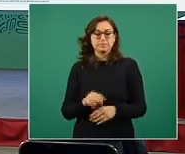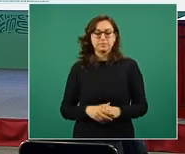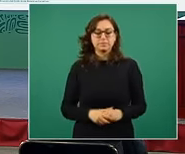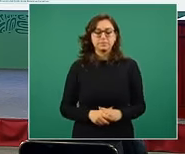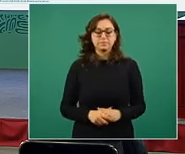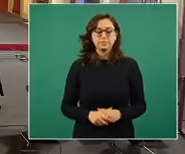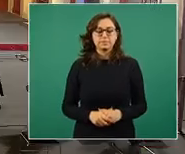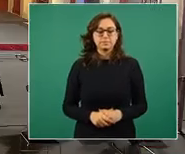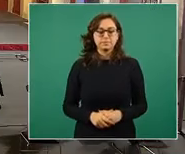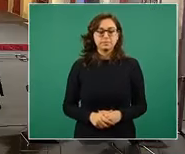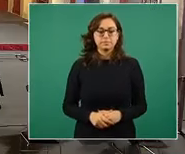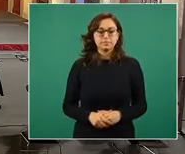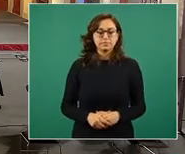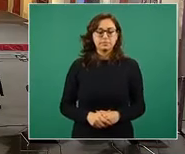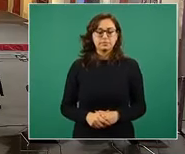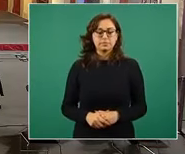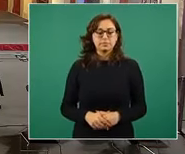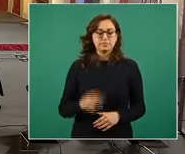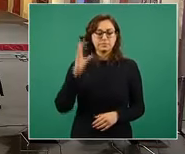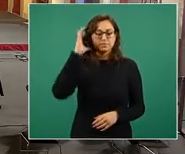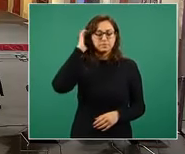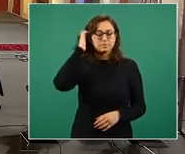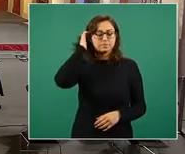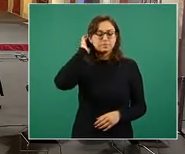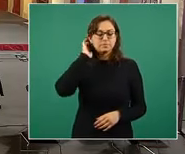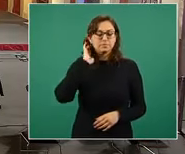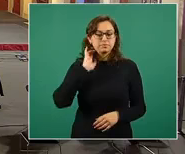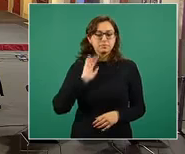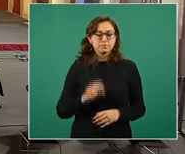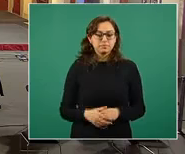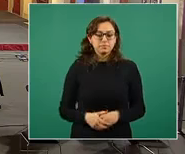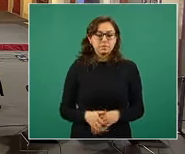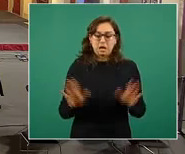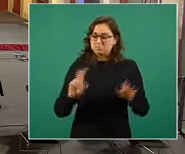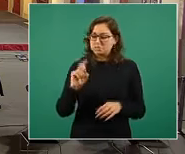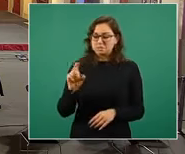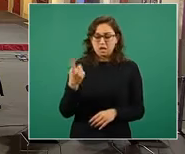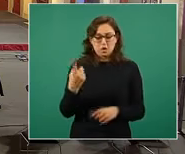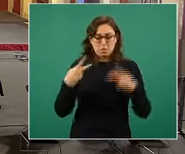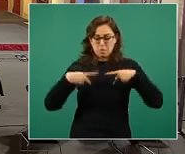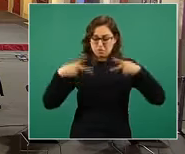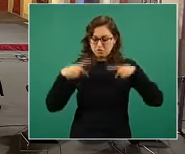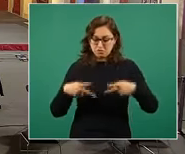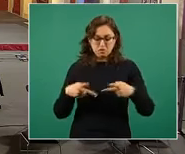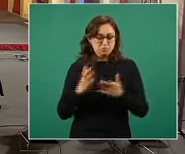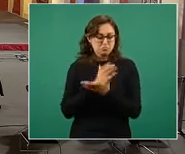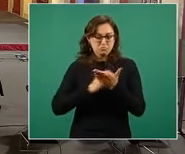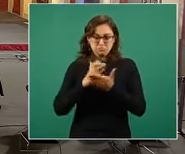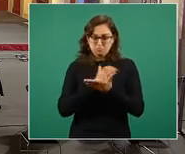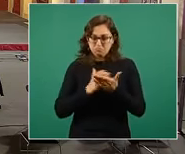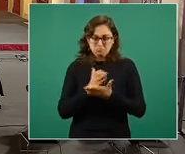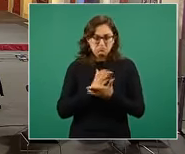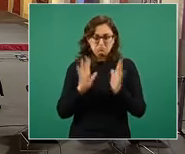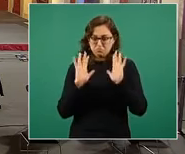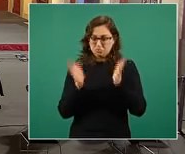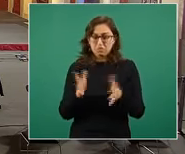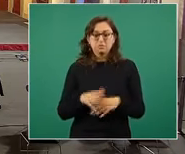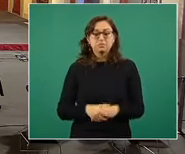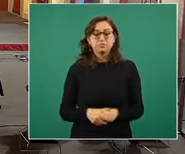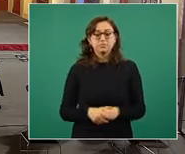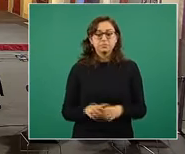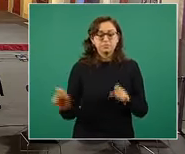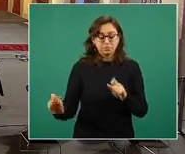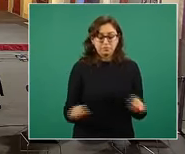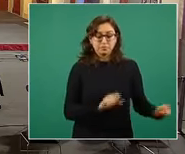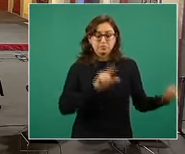posteriormente fueron egresados con completa recuperación. Me parece que esta es la última. ¿Falta una? Ah, la